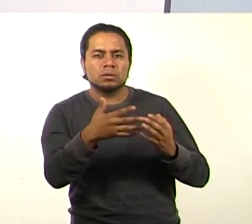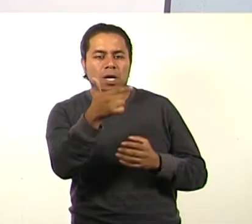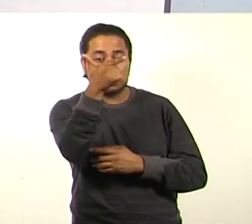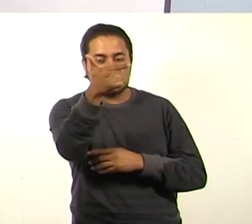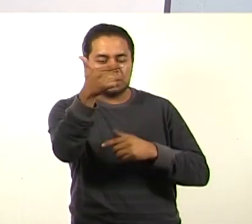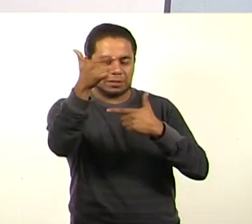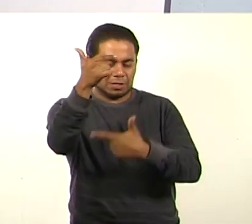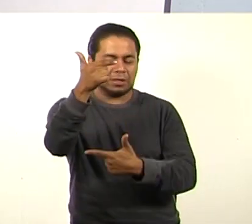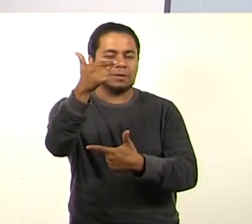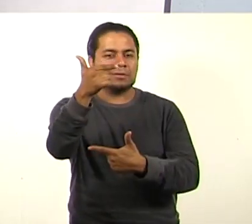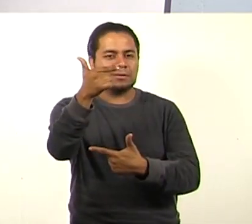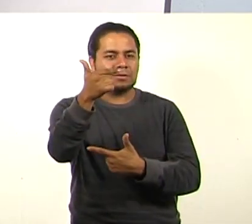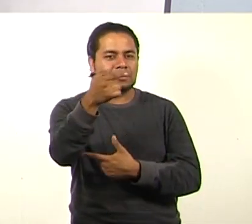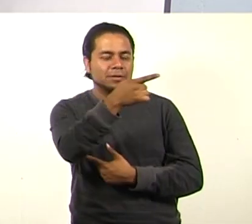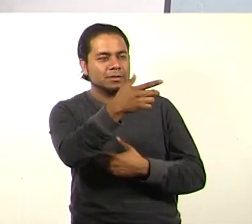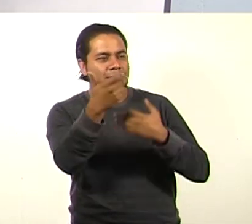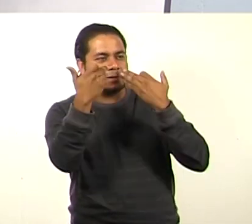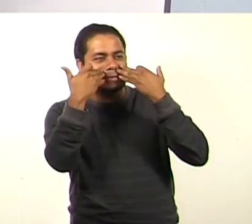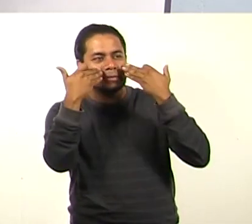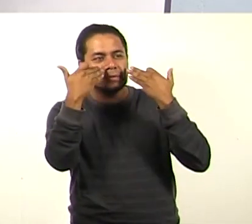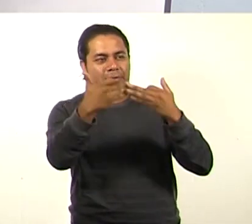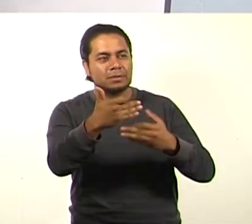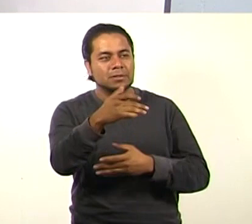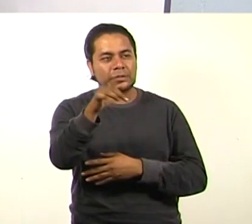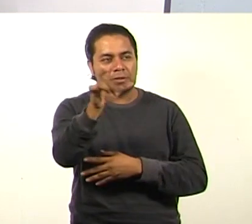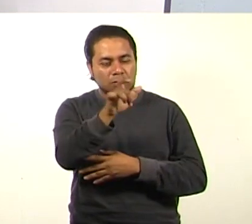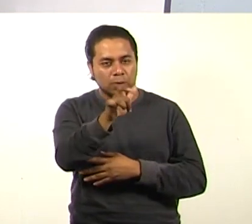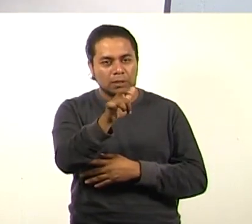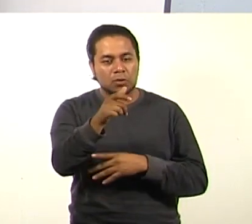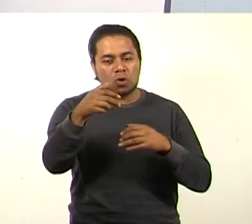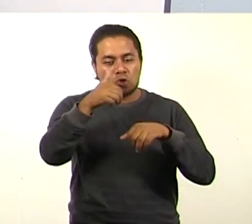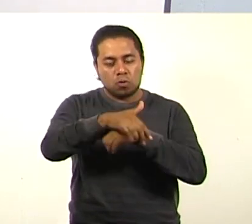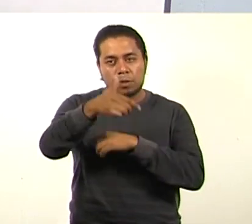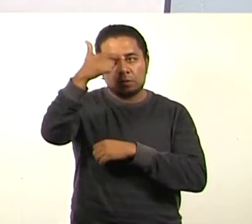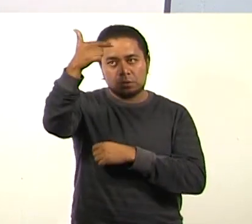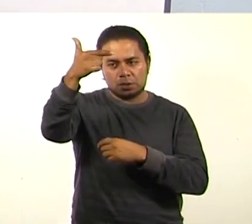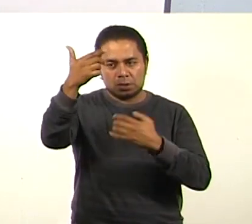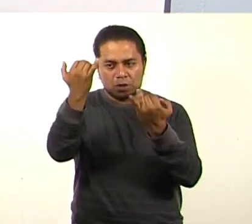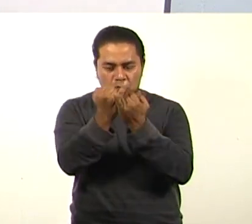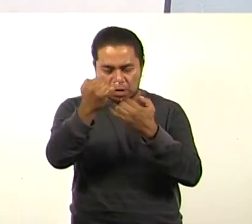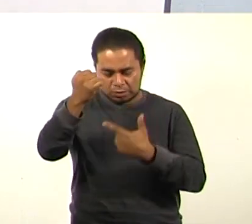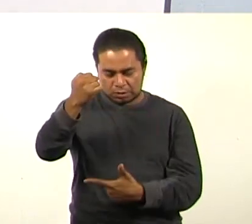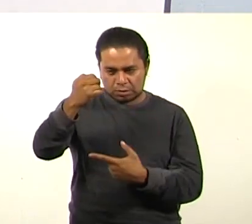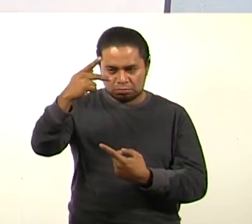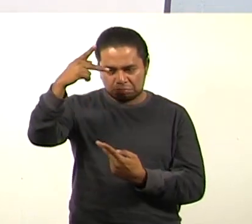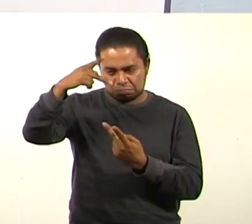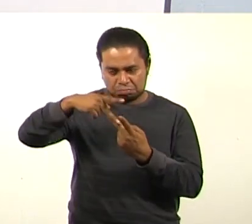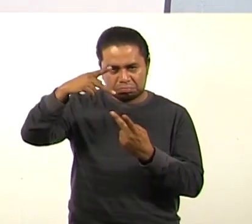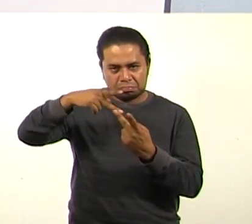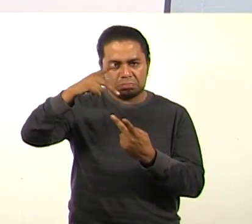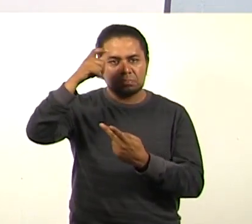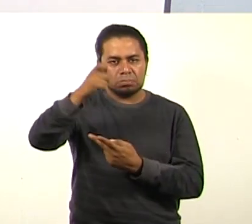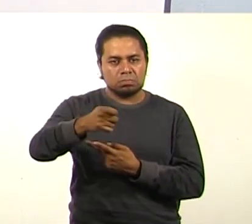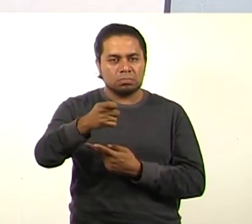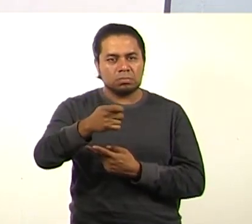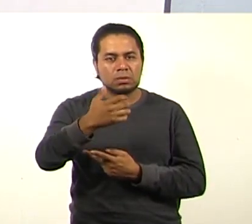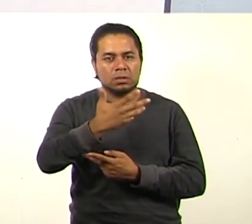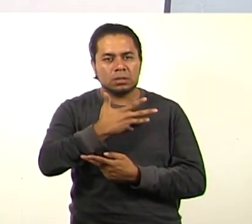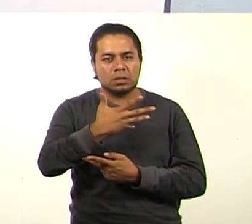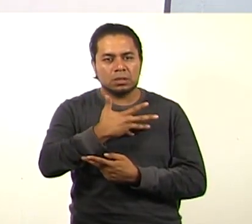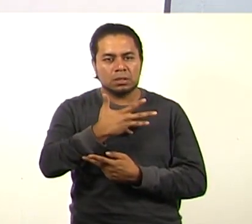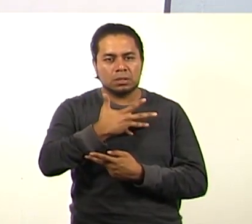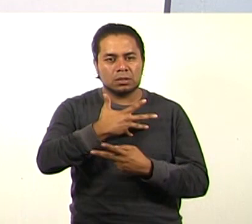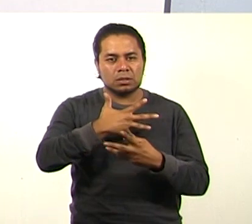7 séptimos. Si ustedes se dan cuenta, cuando el número de arriba es igual que el de abajo, estamos hablando de que tenemos una